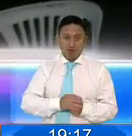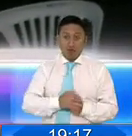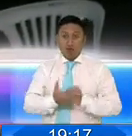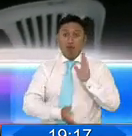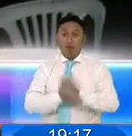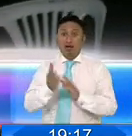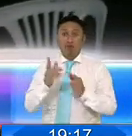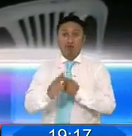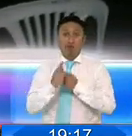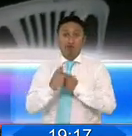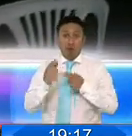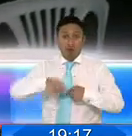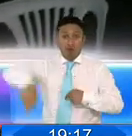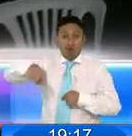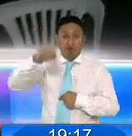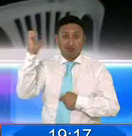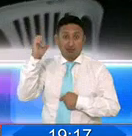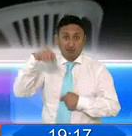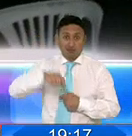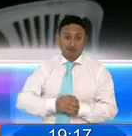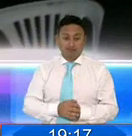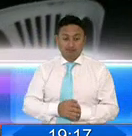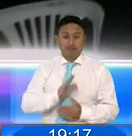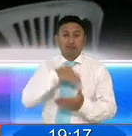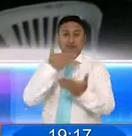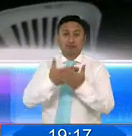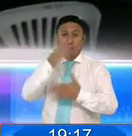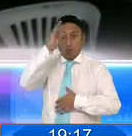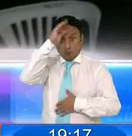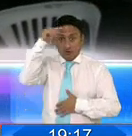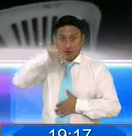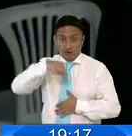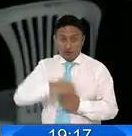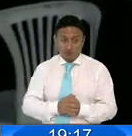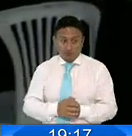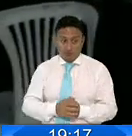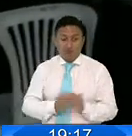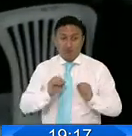que le lleve de emergencia. Entonces por eso acudimos acá y dijeron